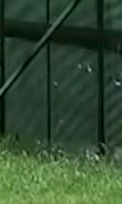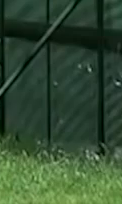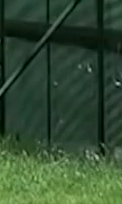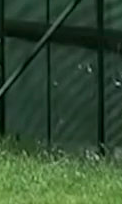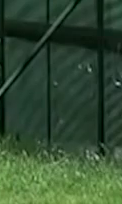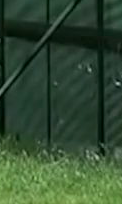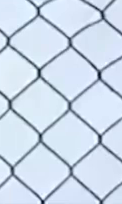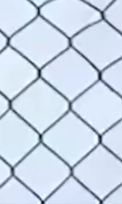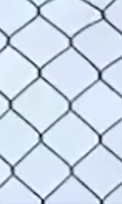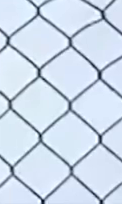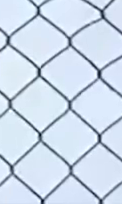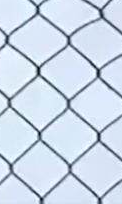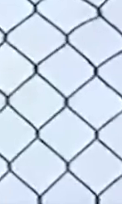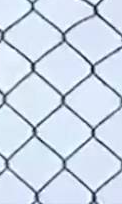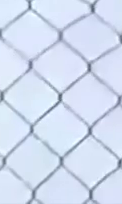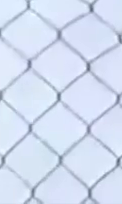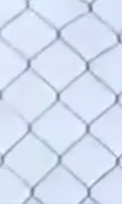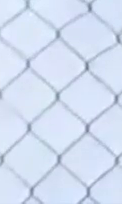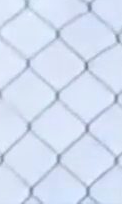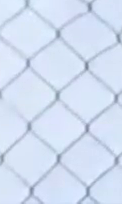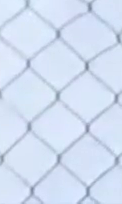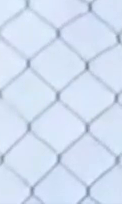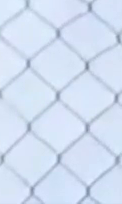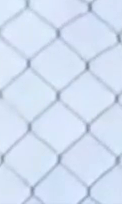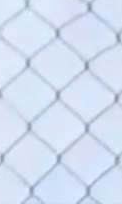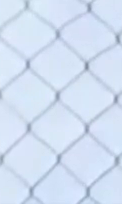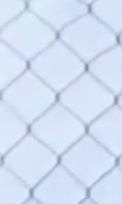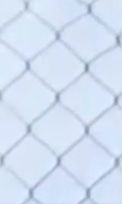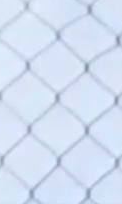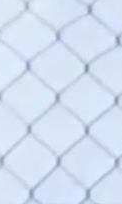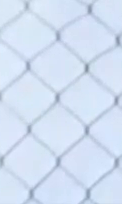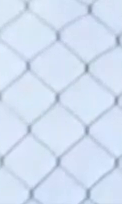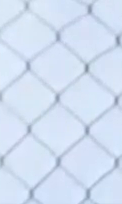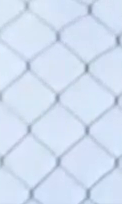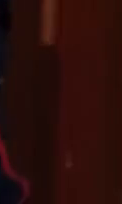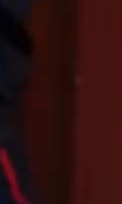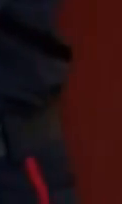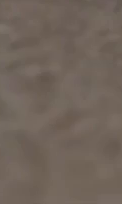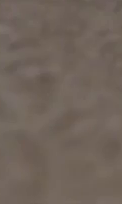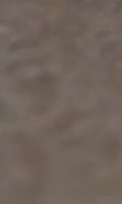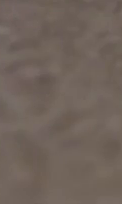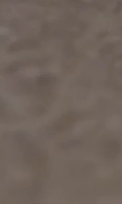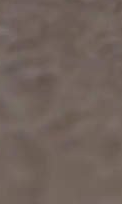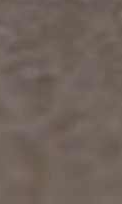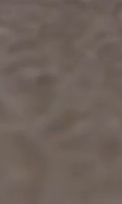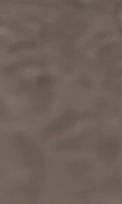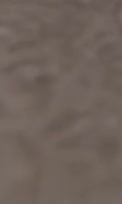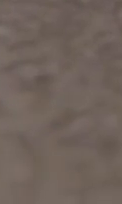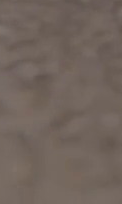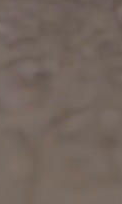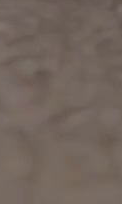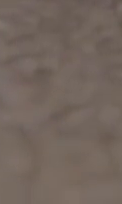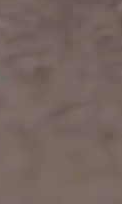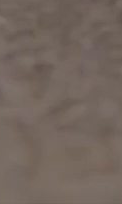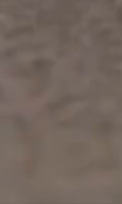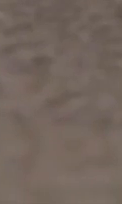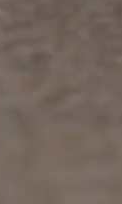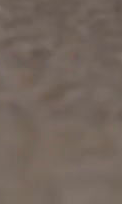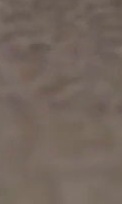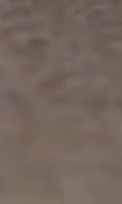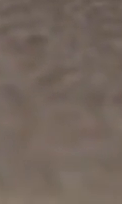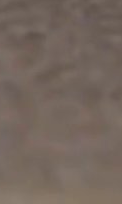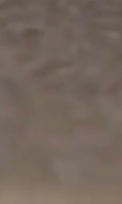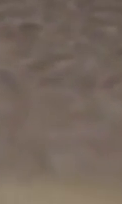La declaración de AMLO ocurre luego de que el Partido Verde, apoyado por Morena, propusiera discutir de nuevo la modificación de 4 artículos